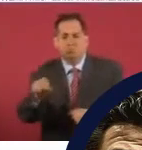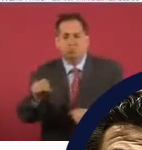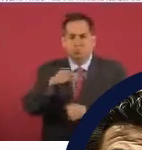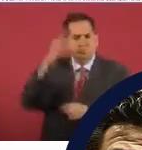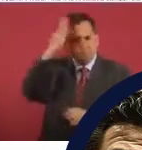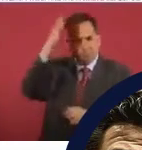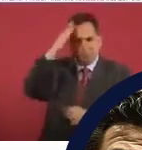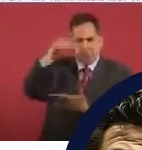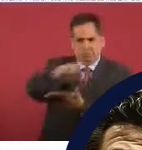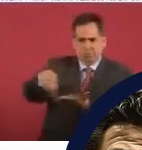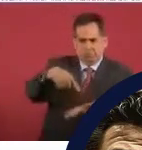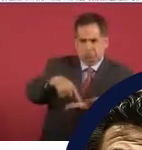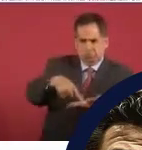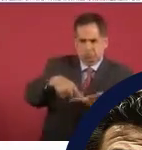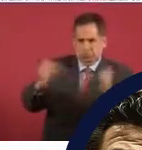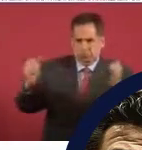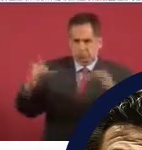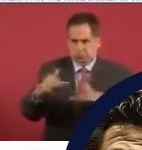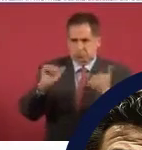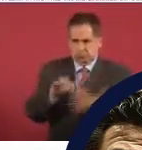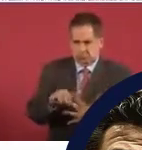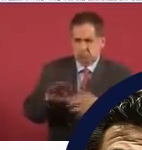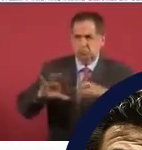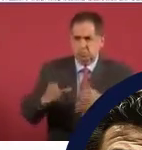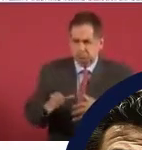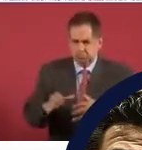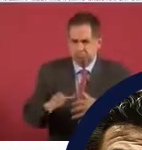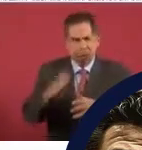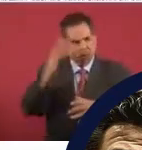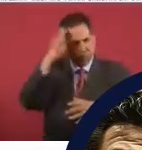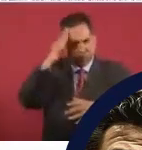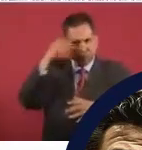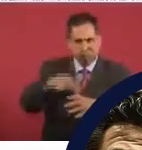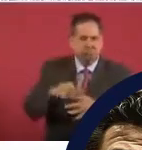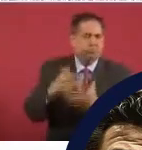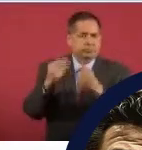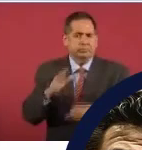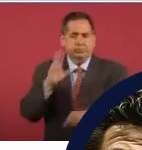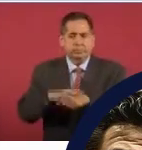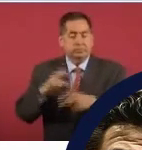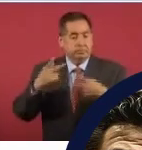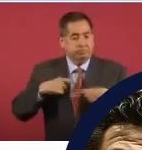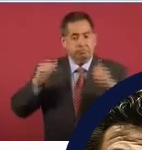dice que el presiente que su lealtad no está entonces